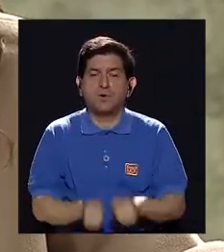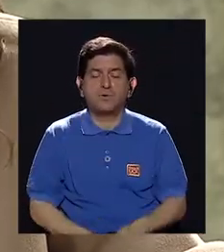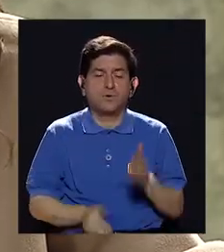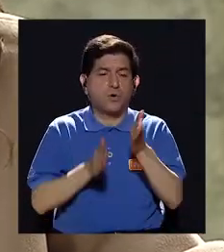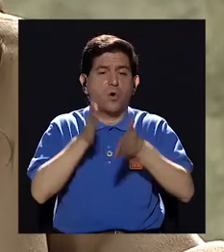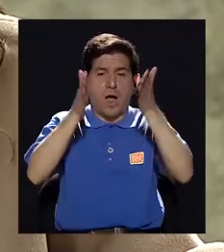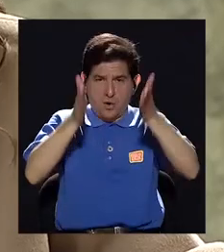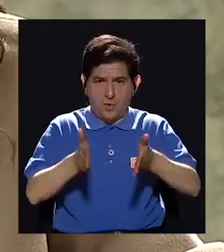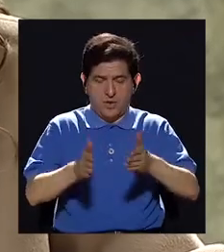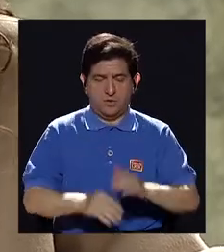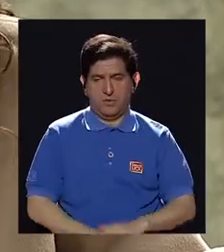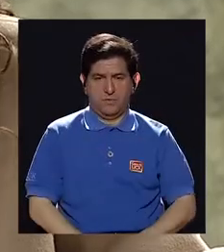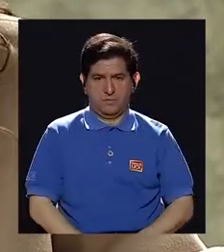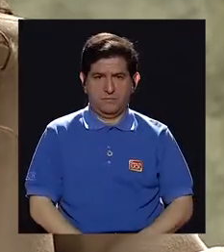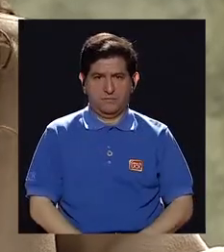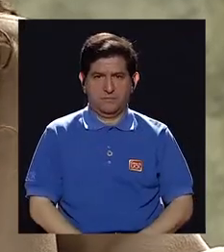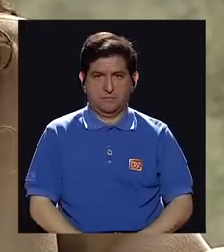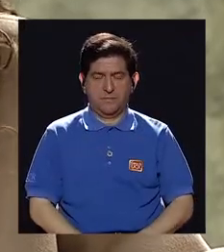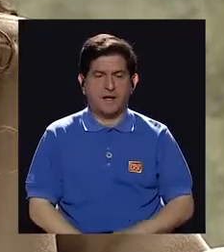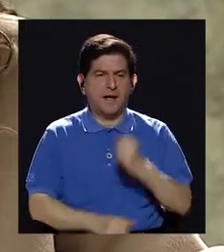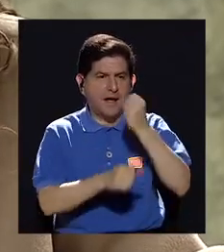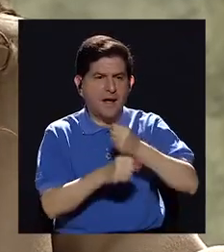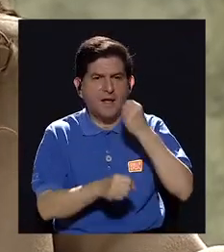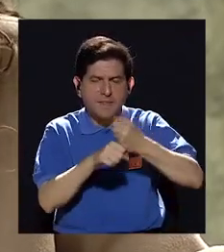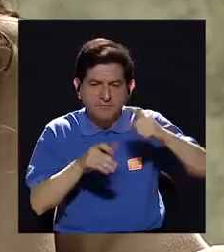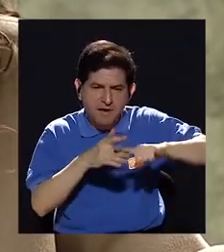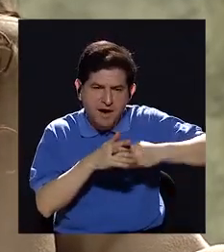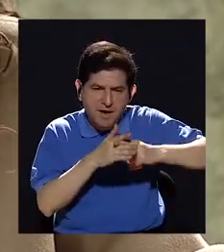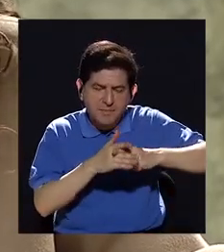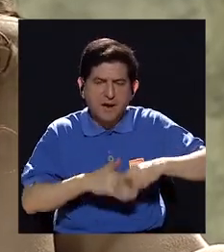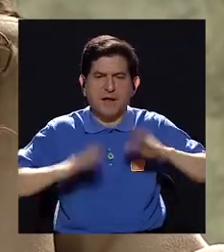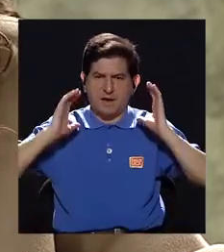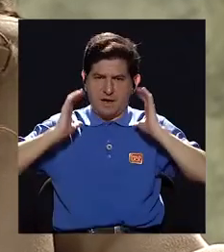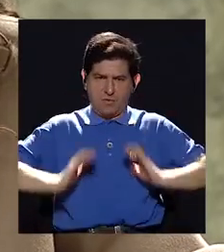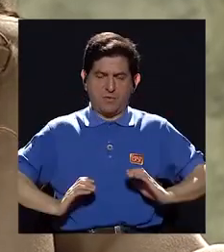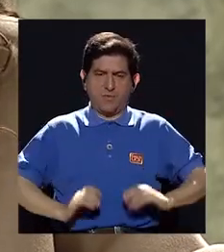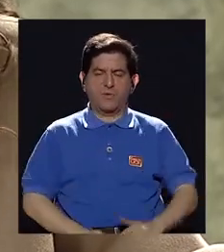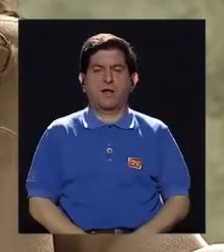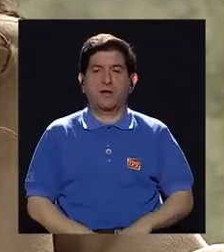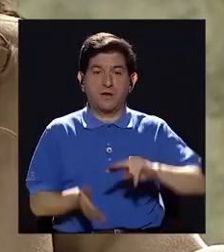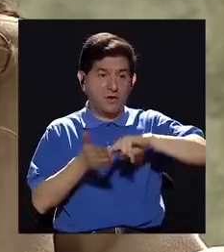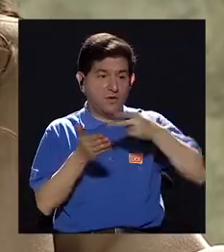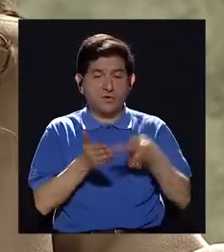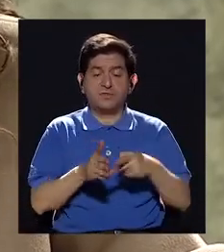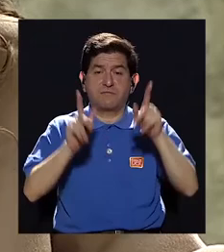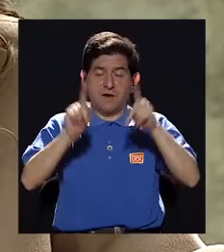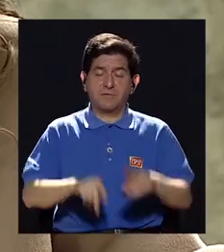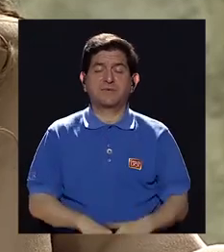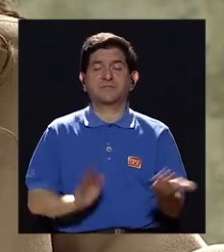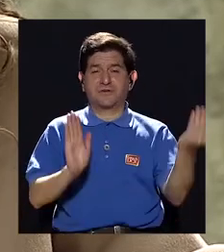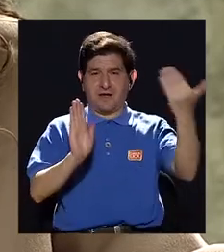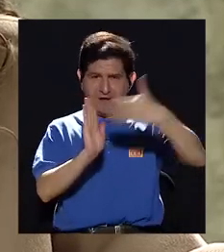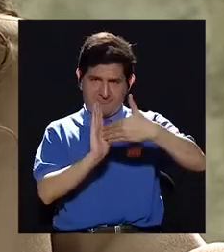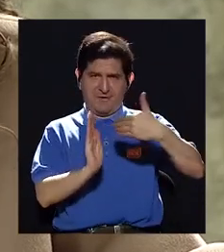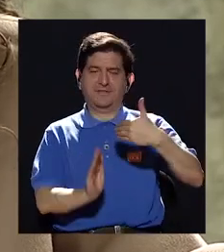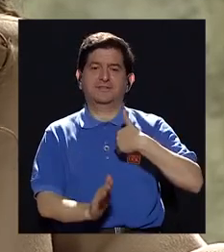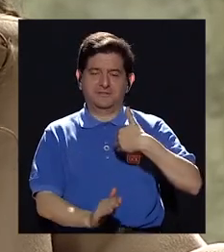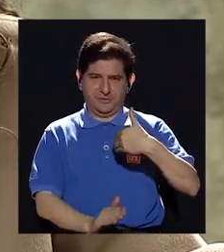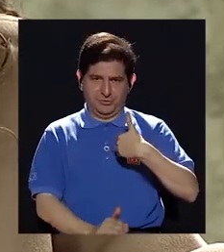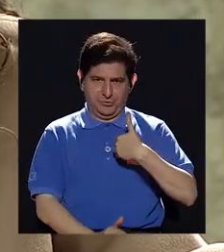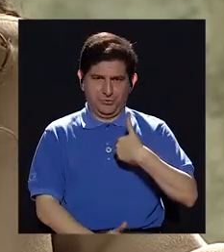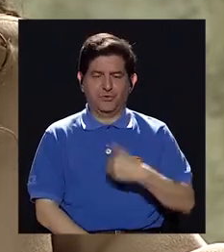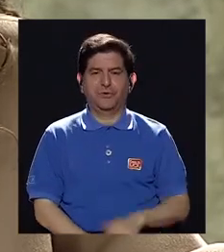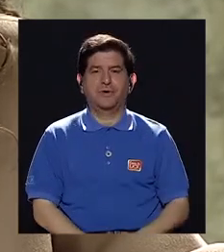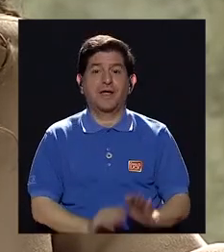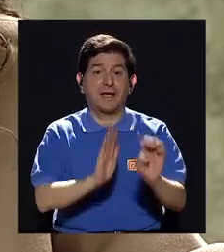los cuidadores. Entonces, ¿cómo trabajar la mecánica corporal para que ella no vaya a sufrir problemas? Cómo